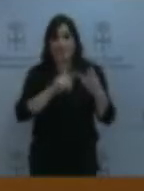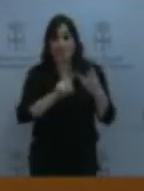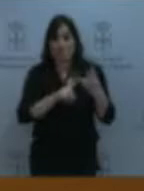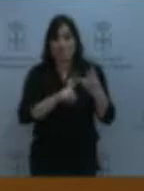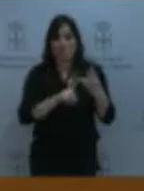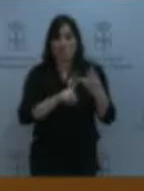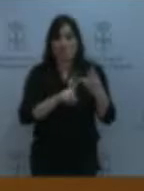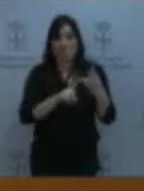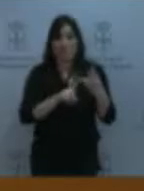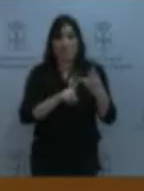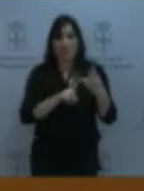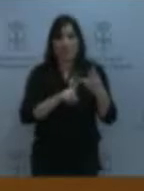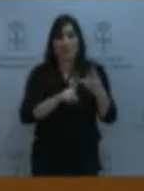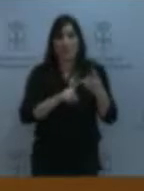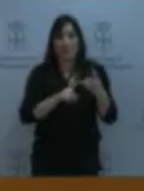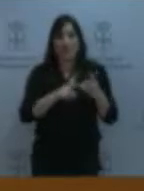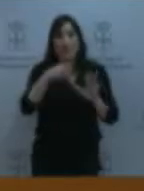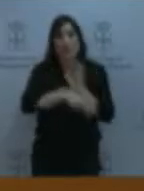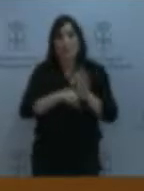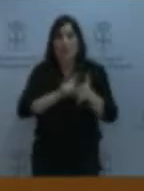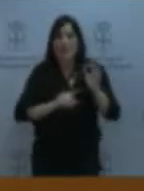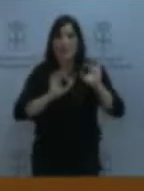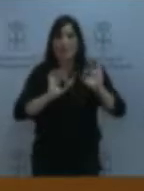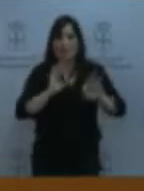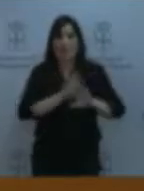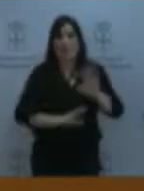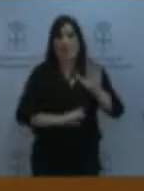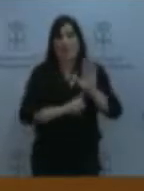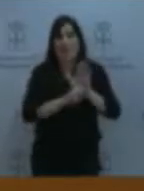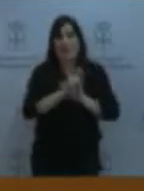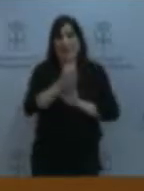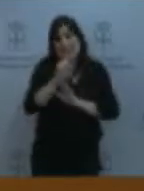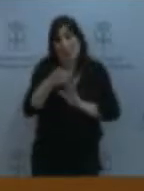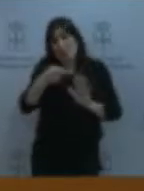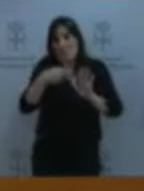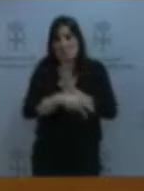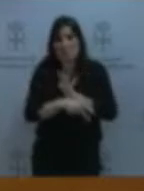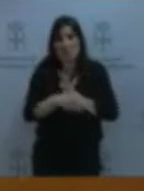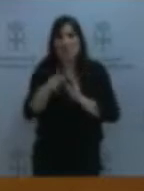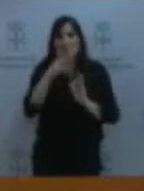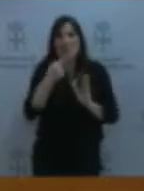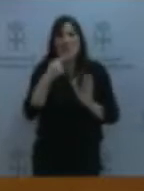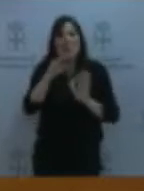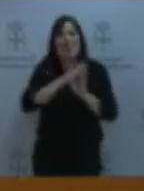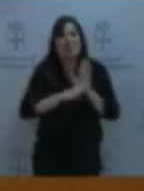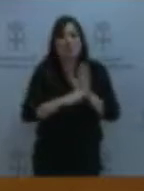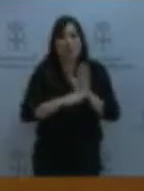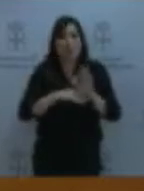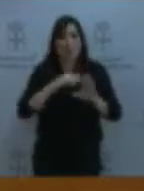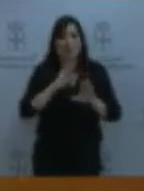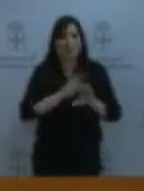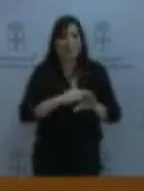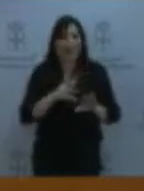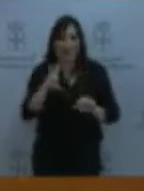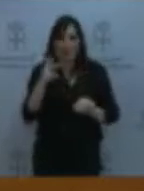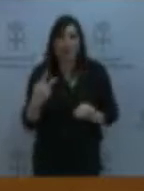específica de desarrollo a nivel reglamentario que establezca las condiciones para el ejercicio voluntario de dicho derecho. Entendemos que con estas tres